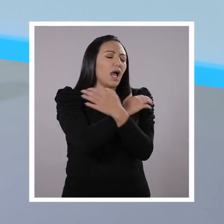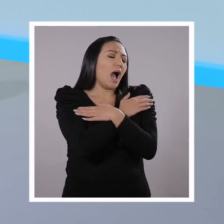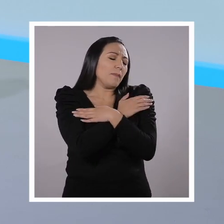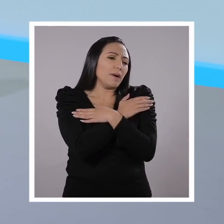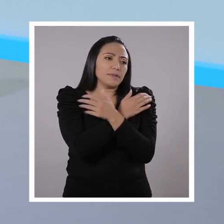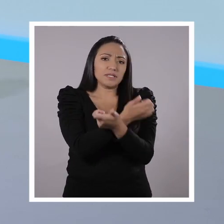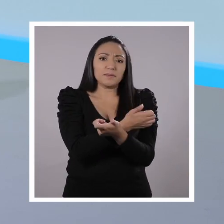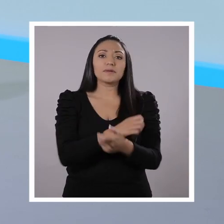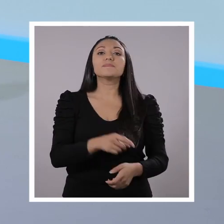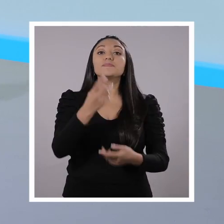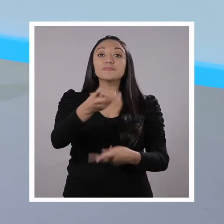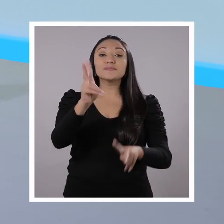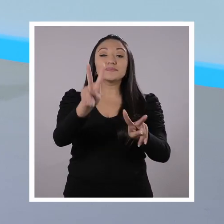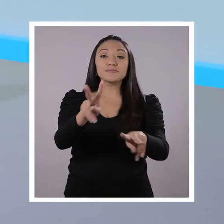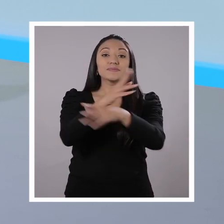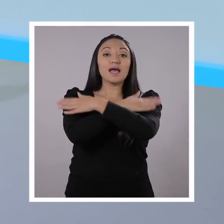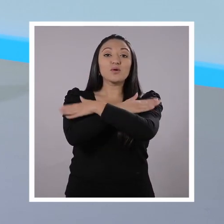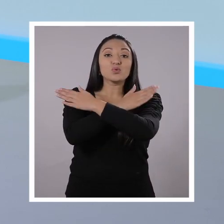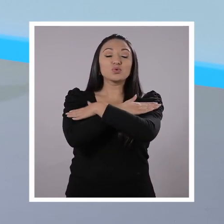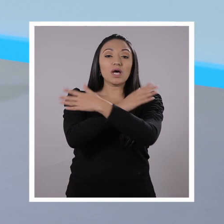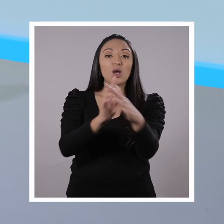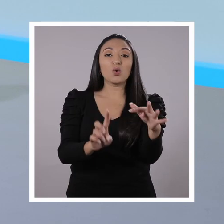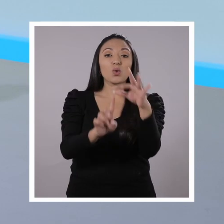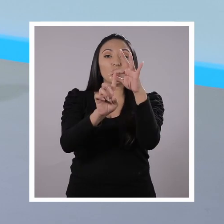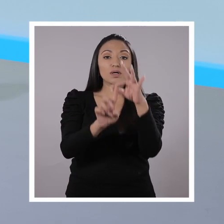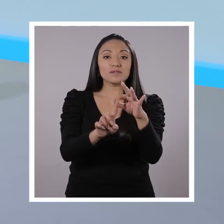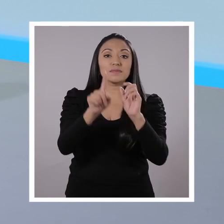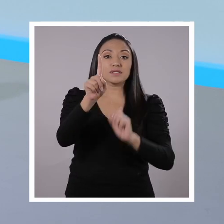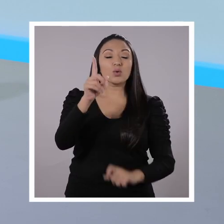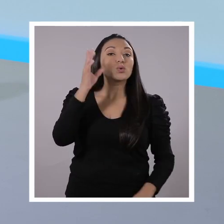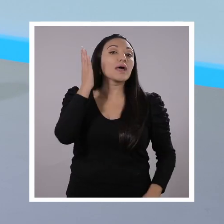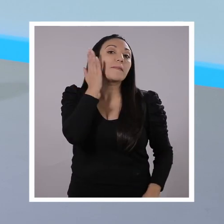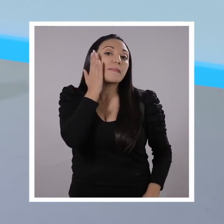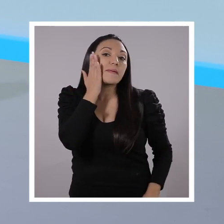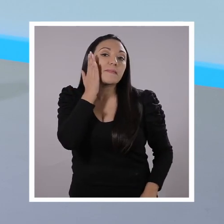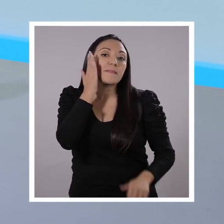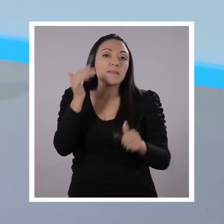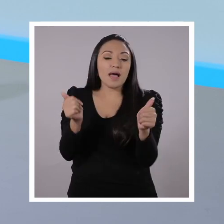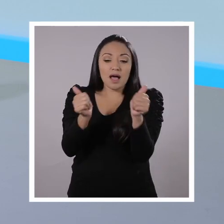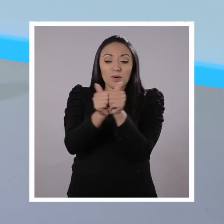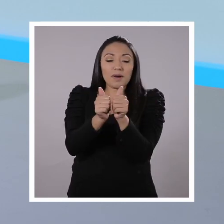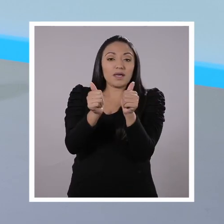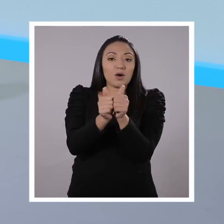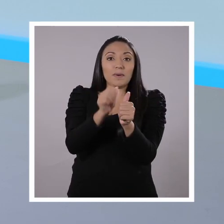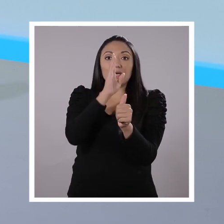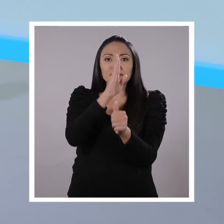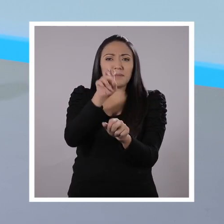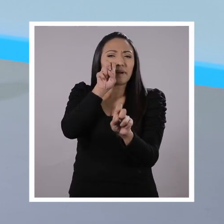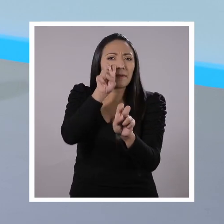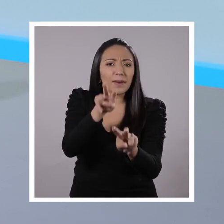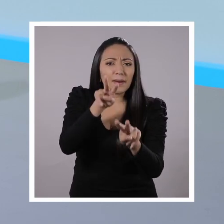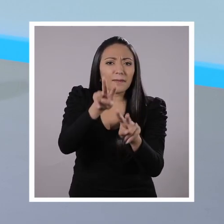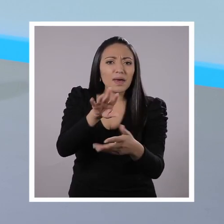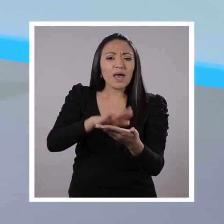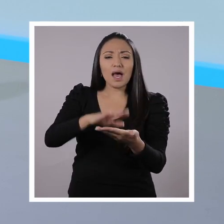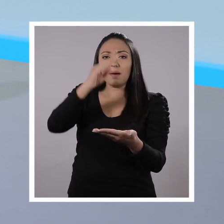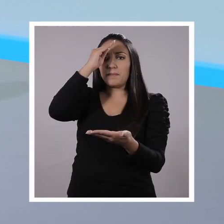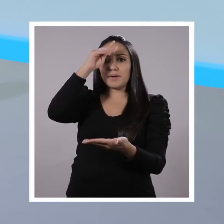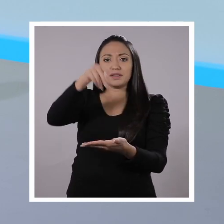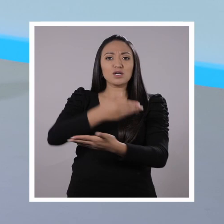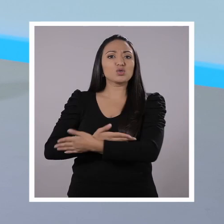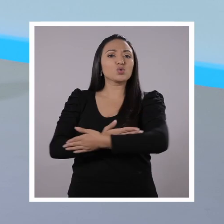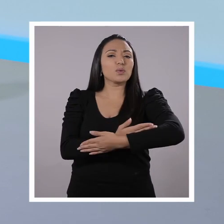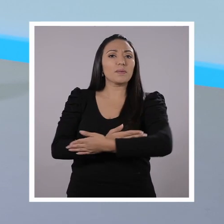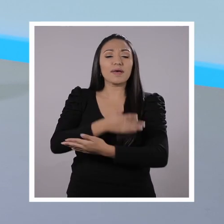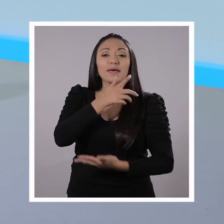de apapacharte y quería también mandarle un saludo muy especial. ¿A quién? A una futura mamá que nos acompaña cada uno de nuestros programas para aprender estos tips